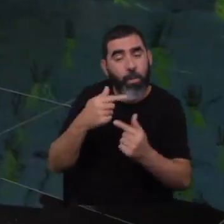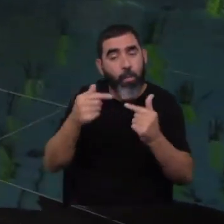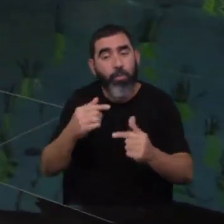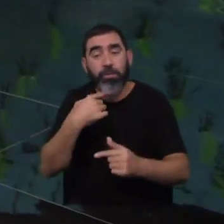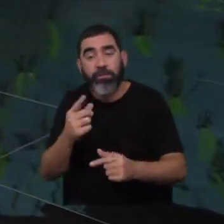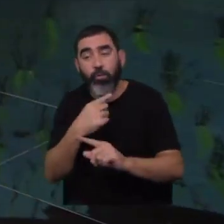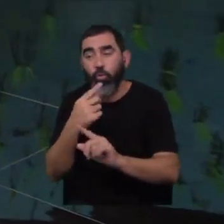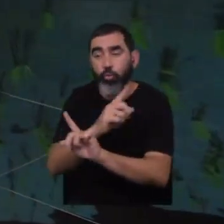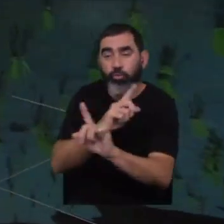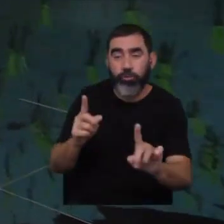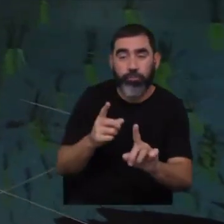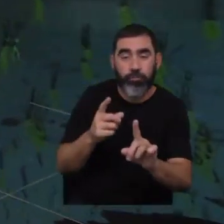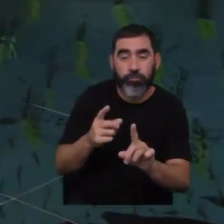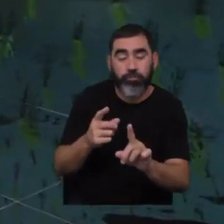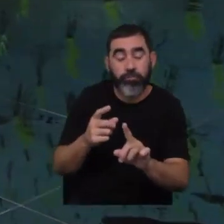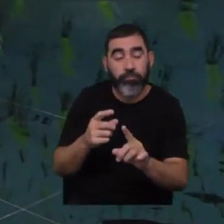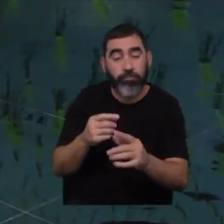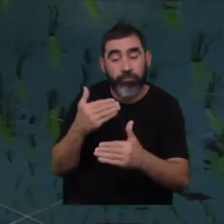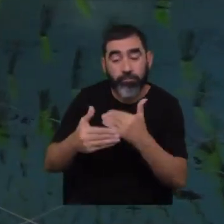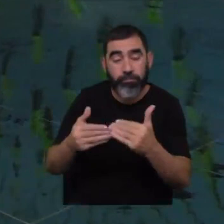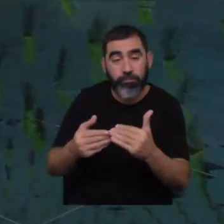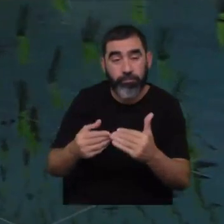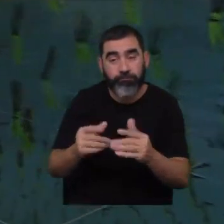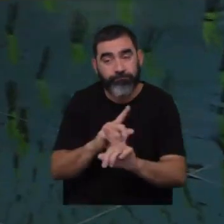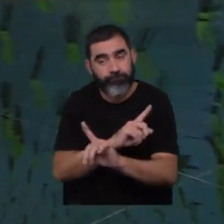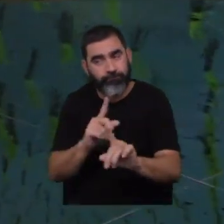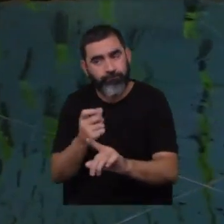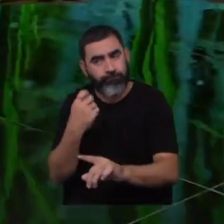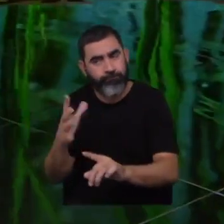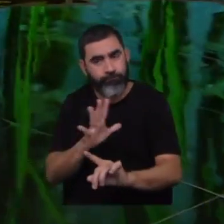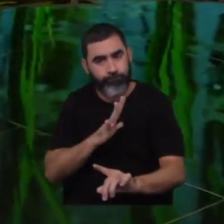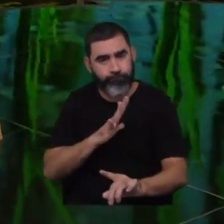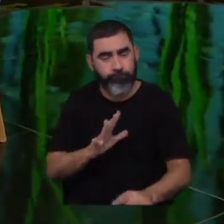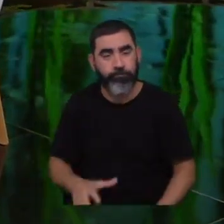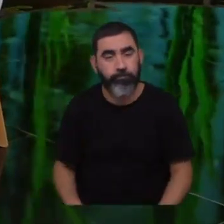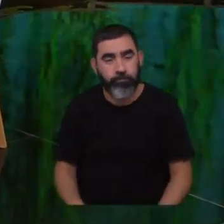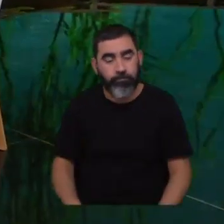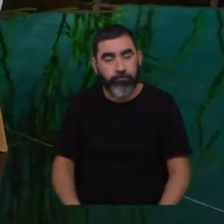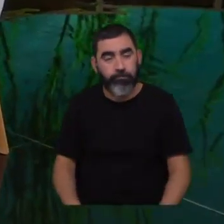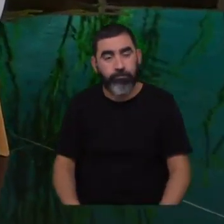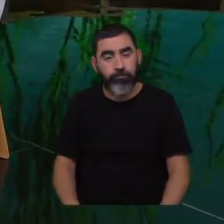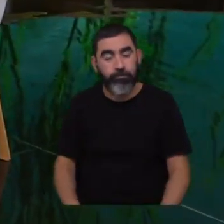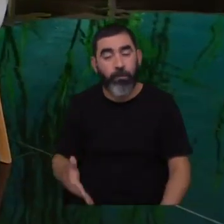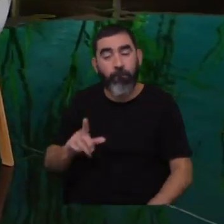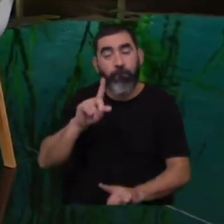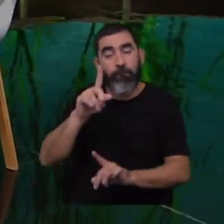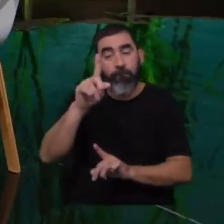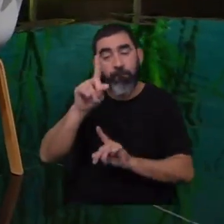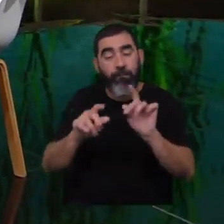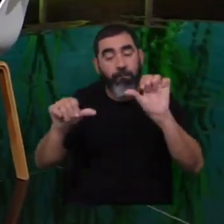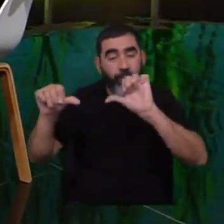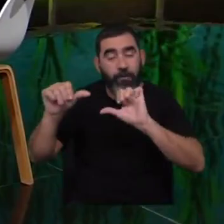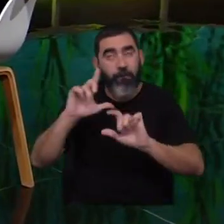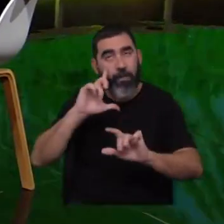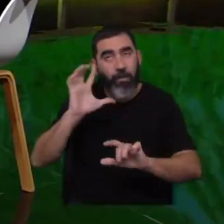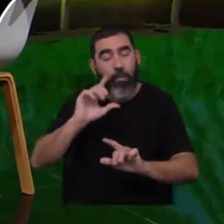servía o no para una aplicación que hasta ahora no estaba justamente validada. Fueron a Facultad de Química, perdón,